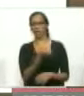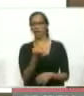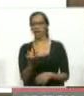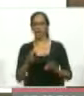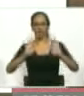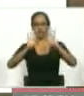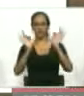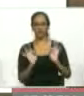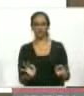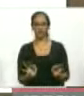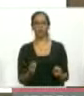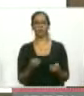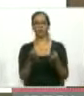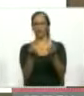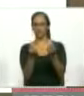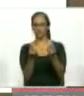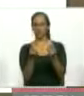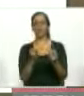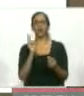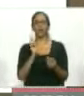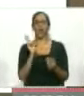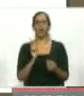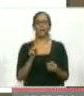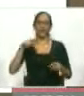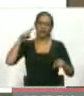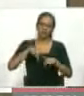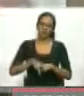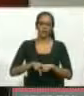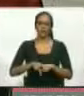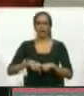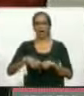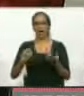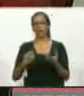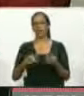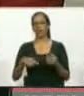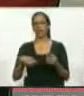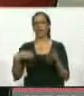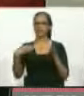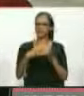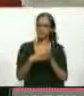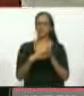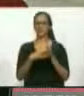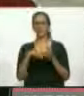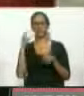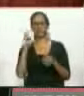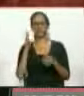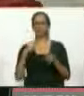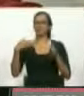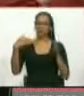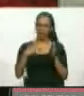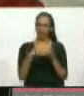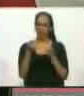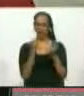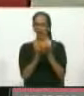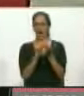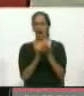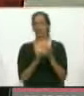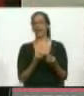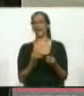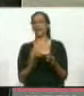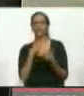esas guerras comerciales que a veces se utilizan para acabar con el enemigo lo que hacen con venezuela lo que han hecho en el ámbito económico y en el ámbito financiero